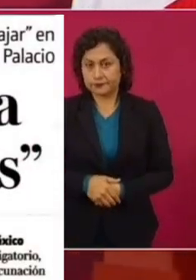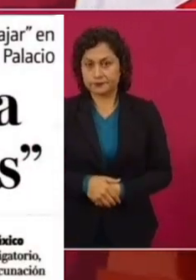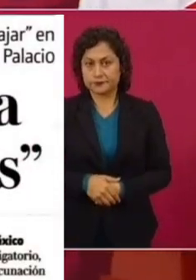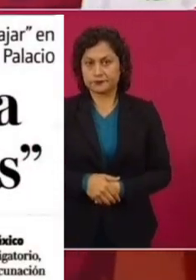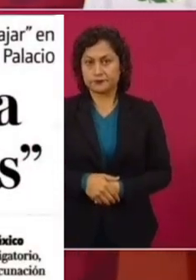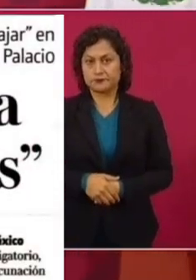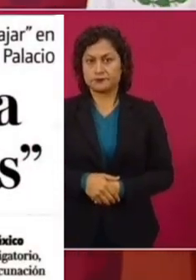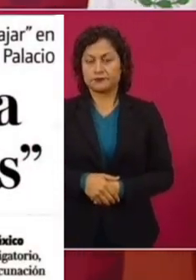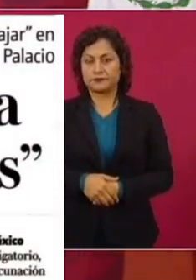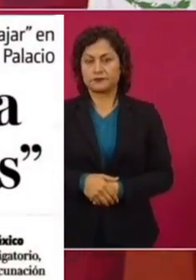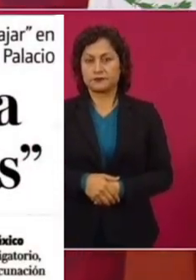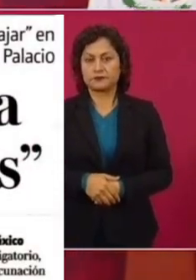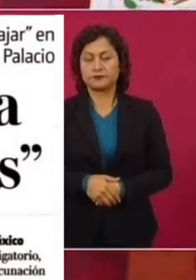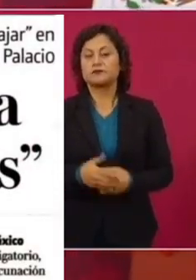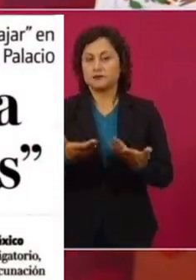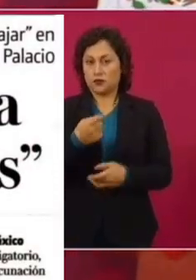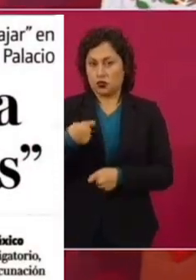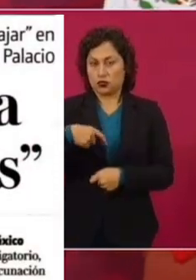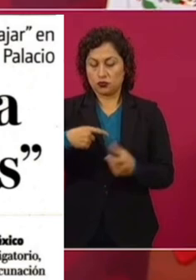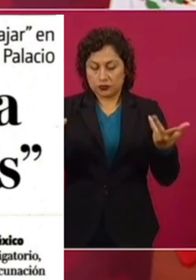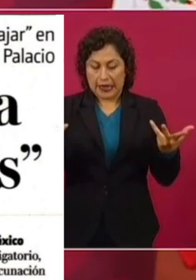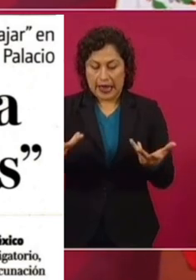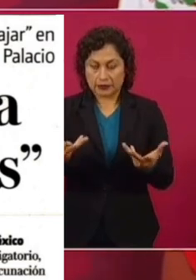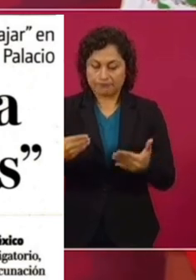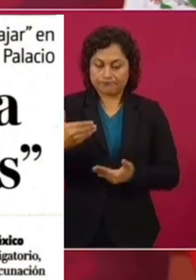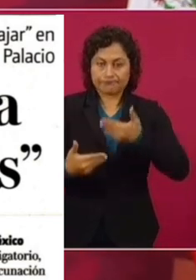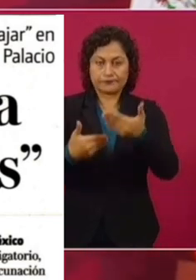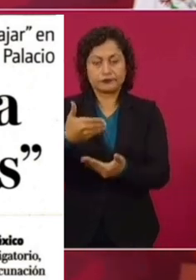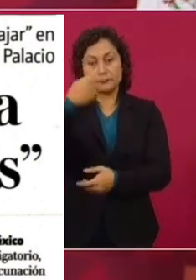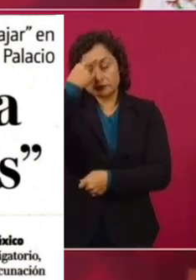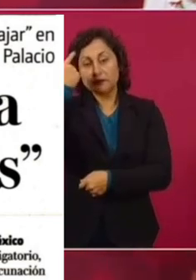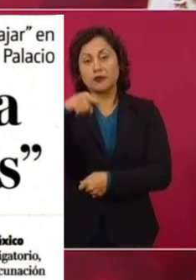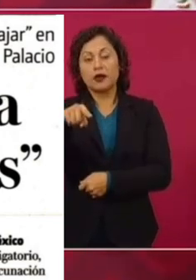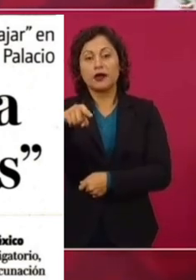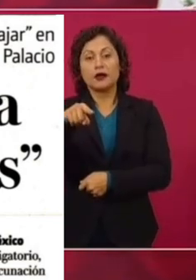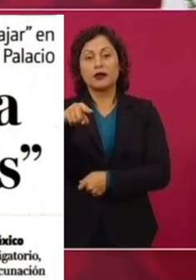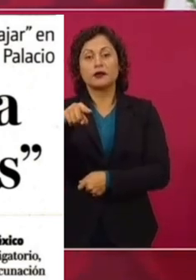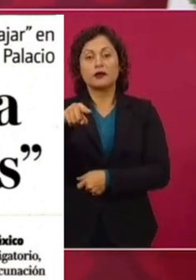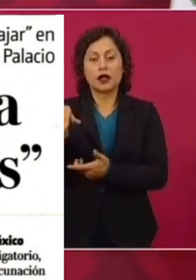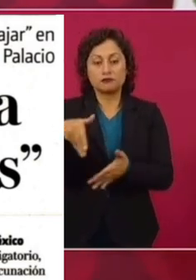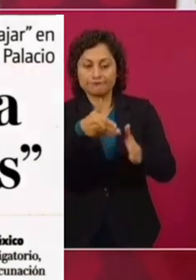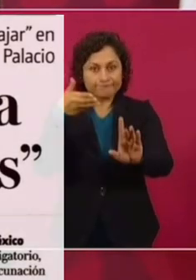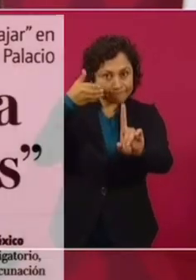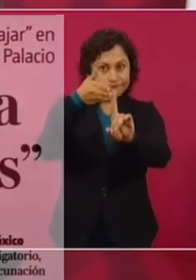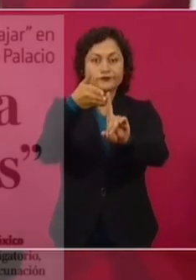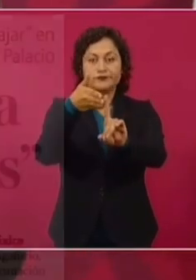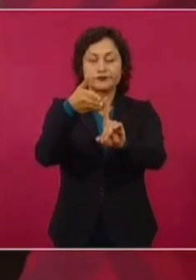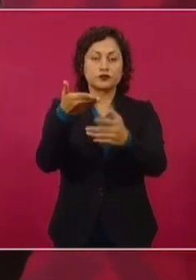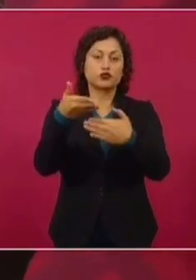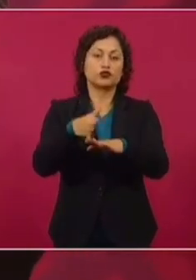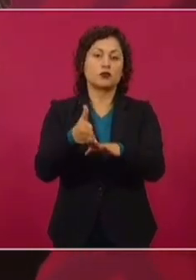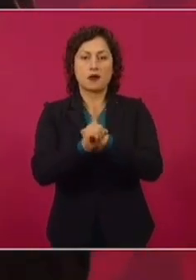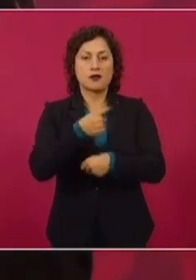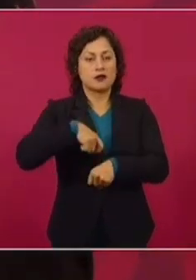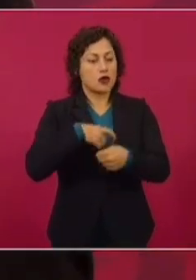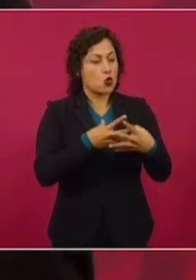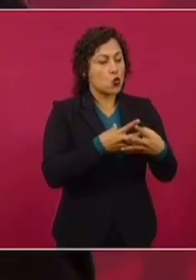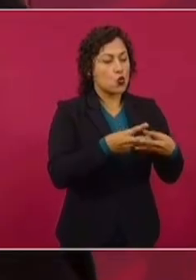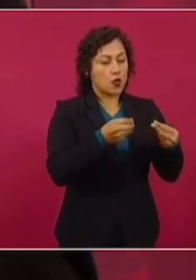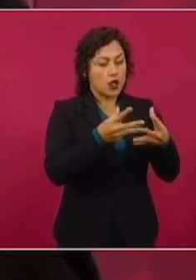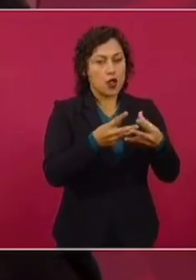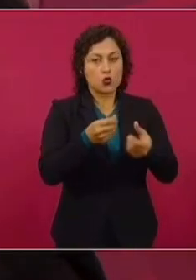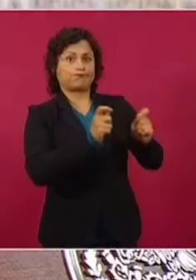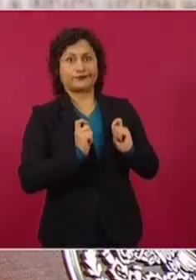y de lo que estamos haciendo para ir enderezando entuertos, resolviendo graves problemas que